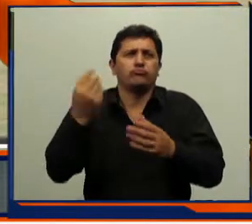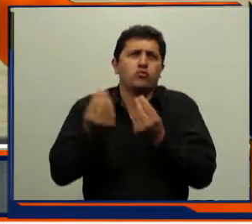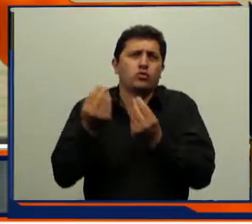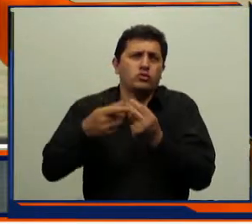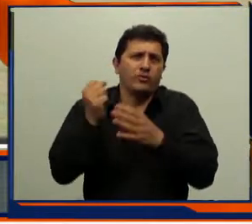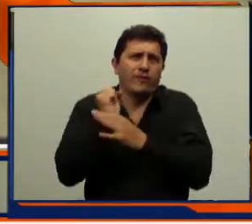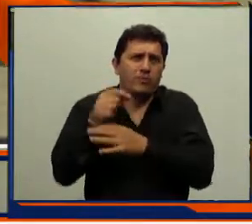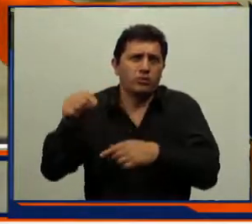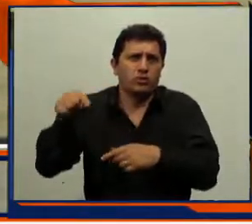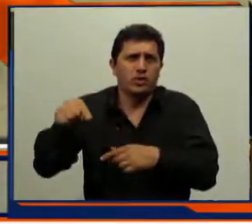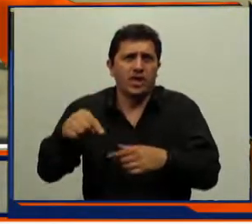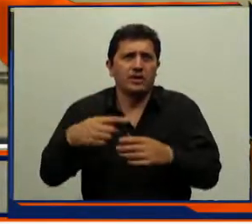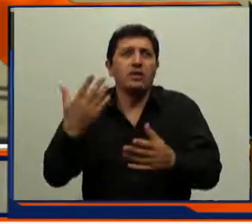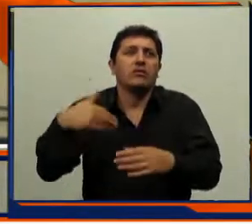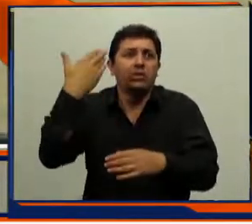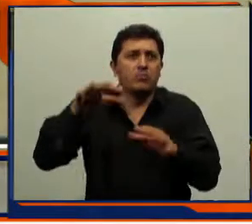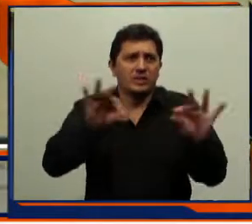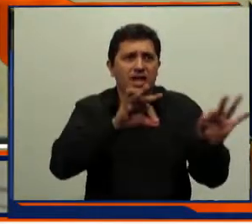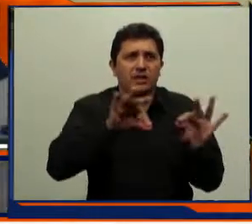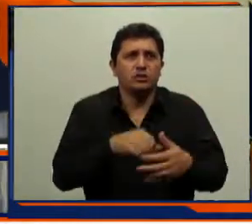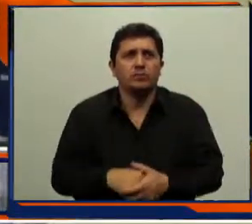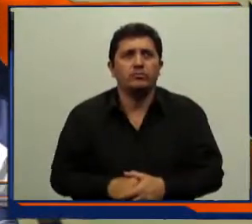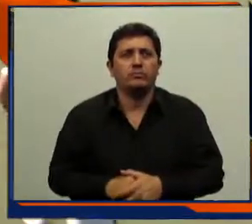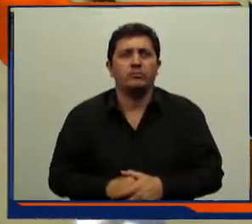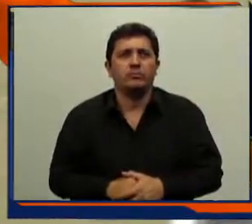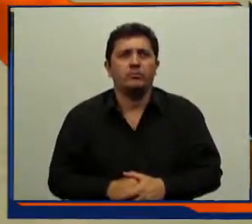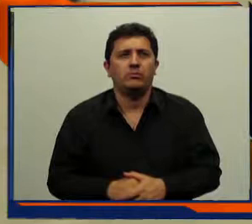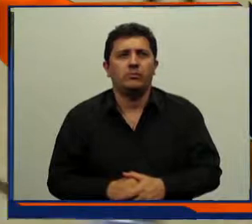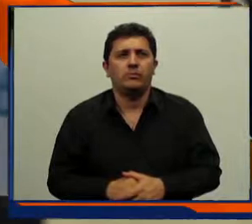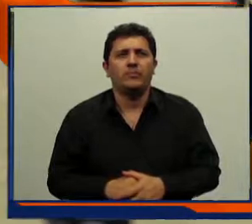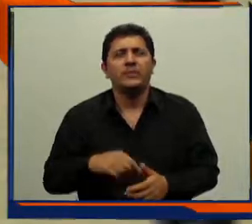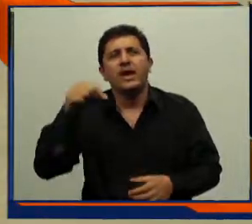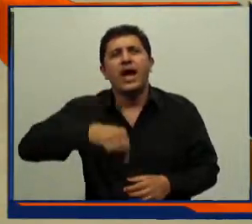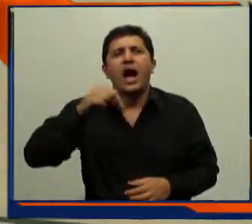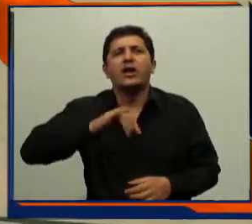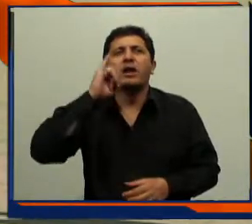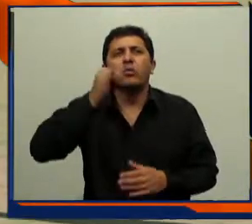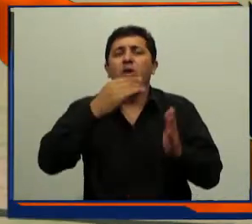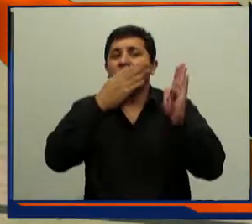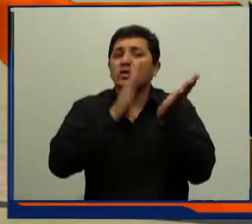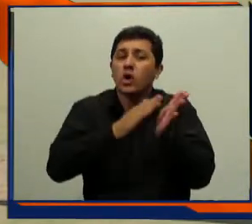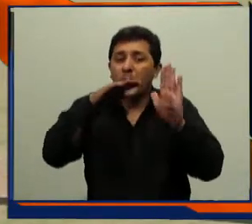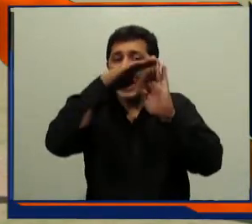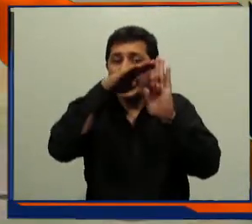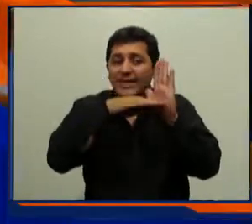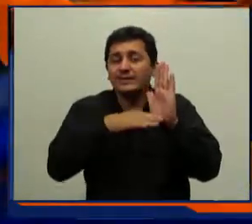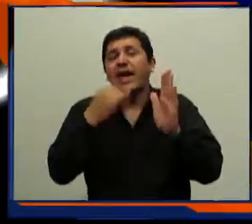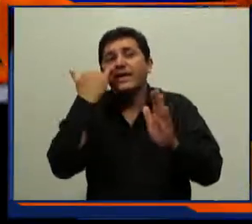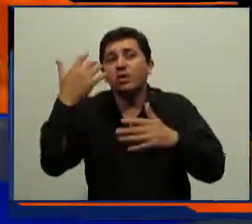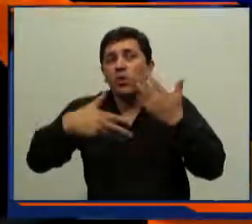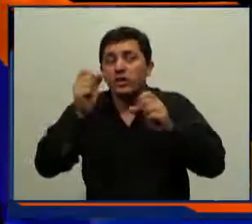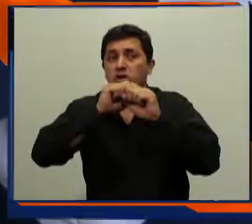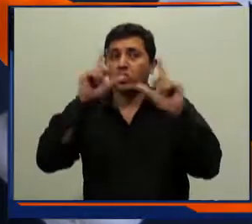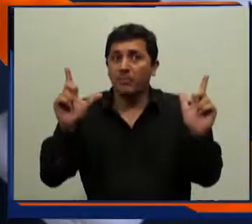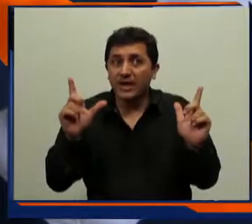infinidad de jugadores de selección. Y cuando hablamos de la lista y de las sorpresas, hay que tener en